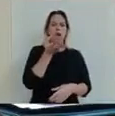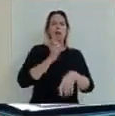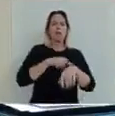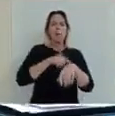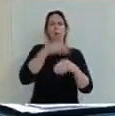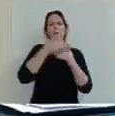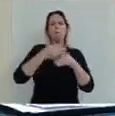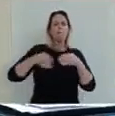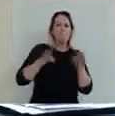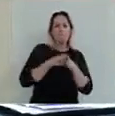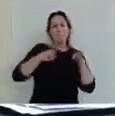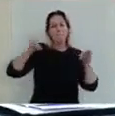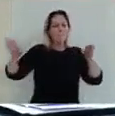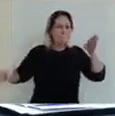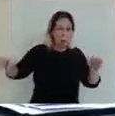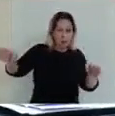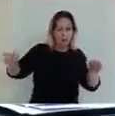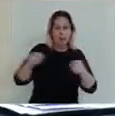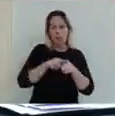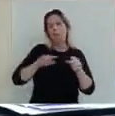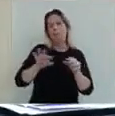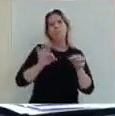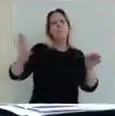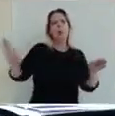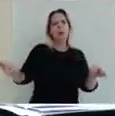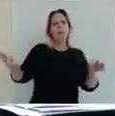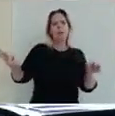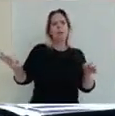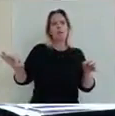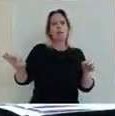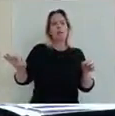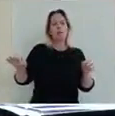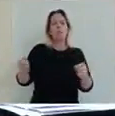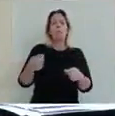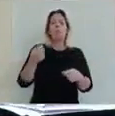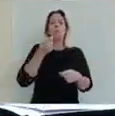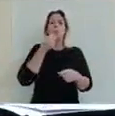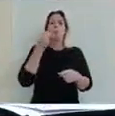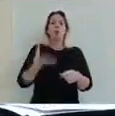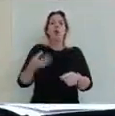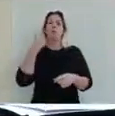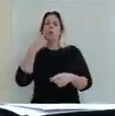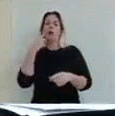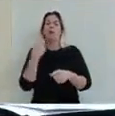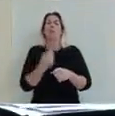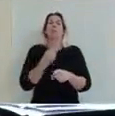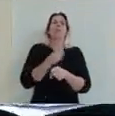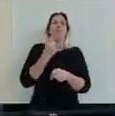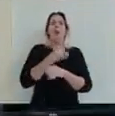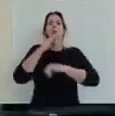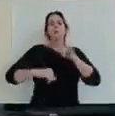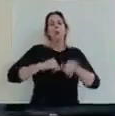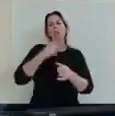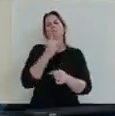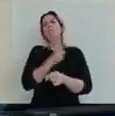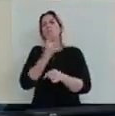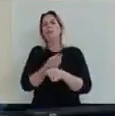fueron recibidos hace 15 días y no pueden hacer una rendición ahora. No hay problema, porque